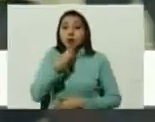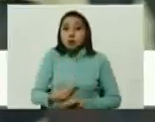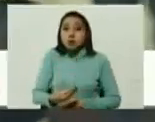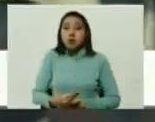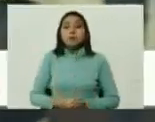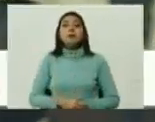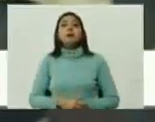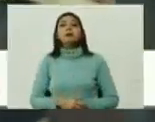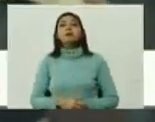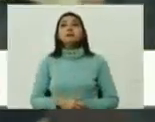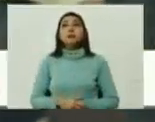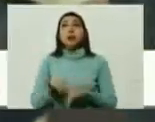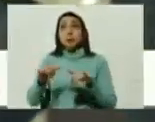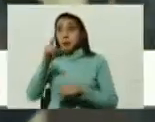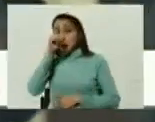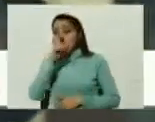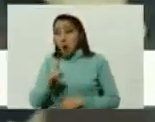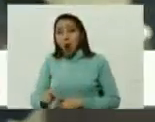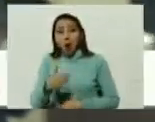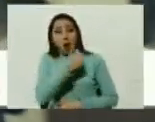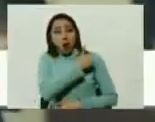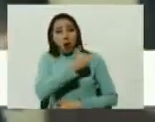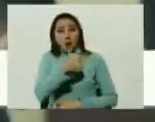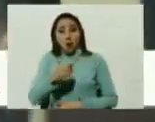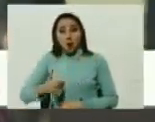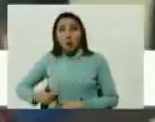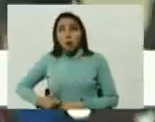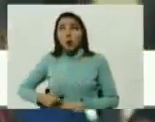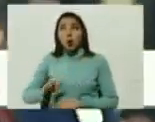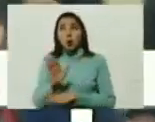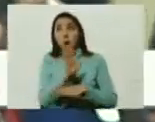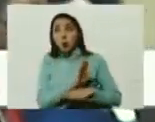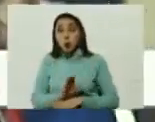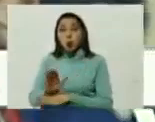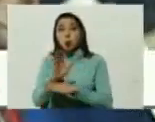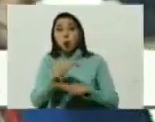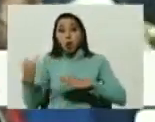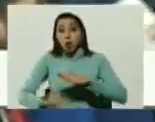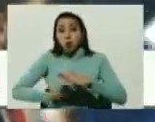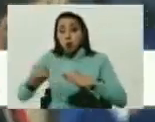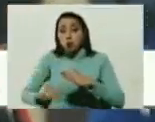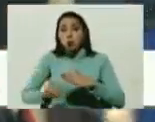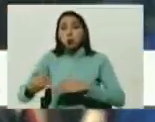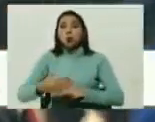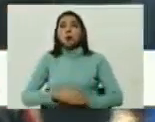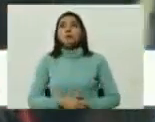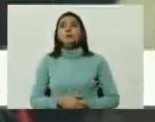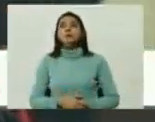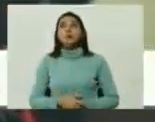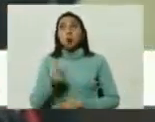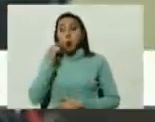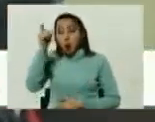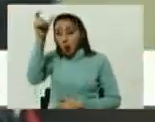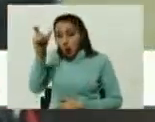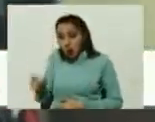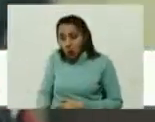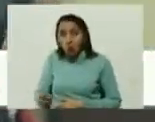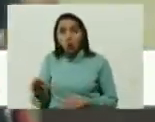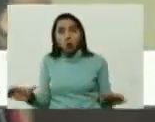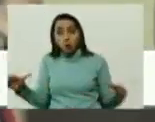presidente del instituto venezolano de los seguros sociales se suscribe moreno morán militante del partido acción democrática